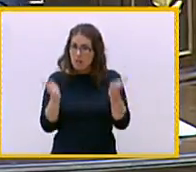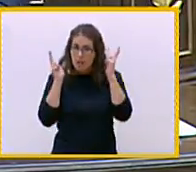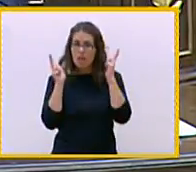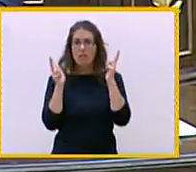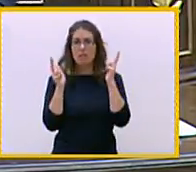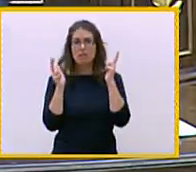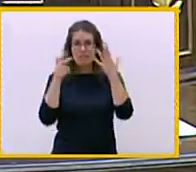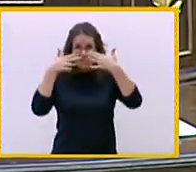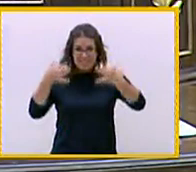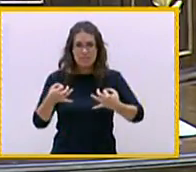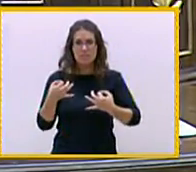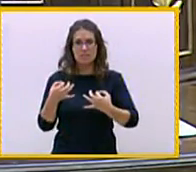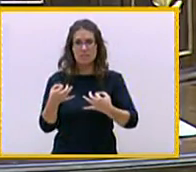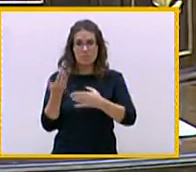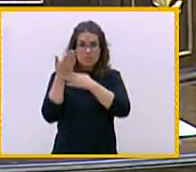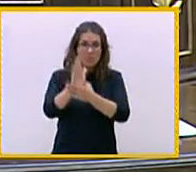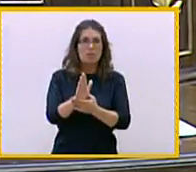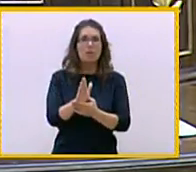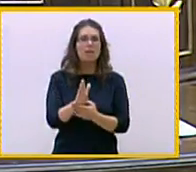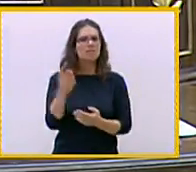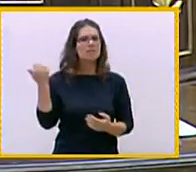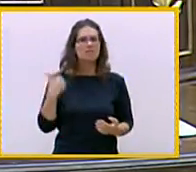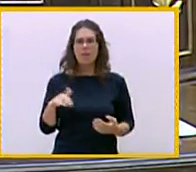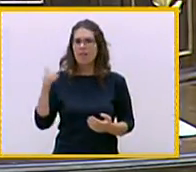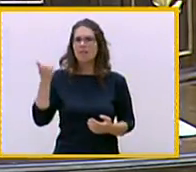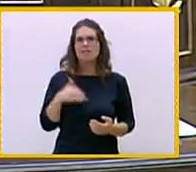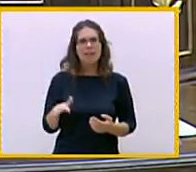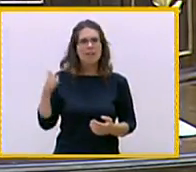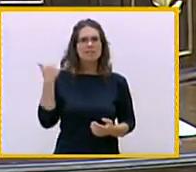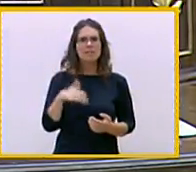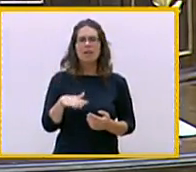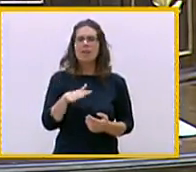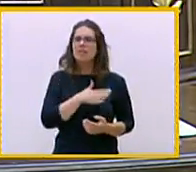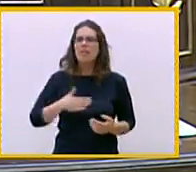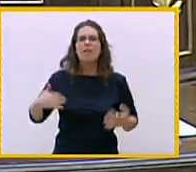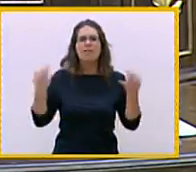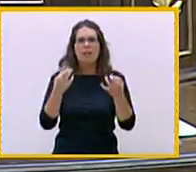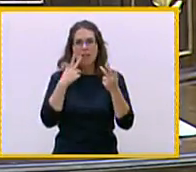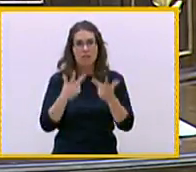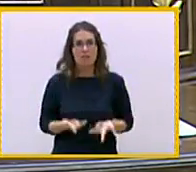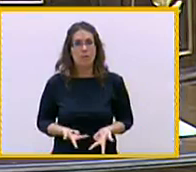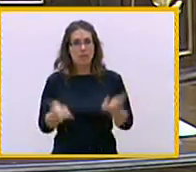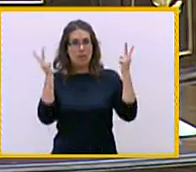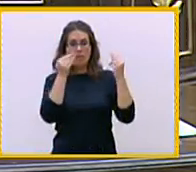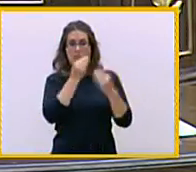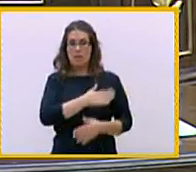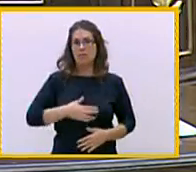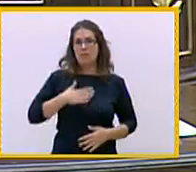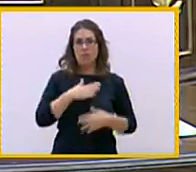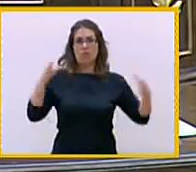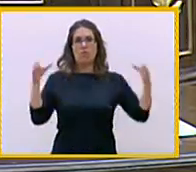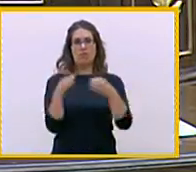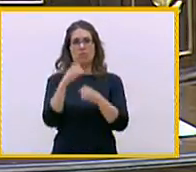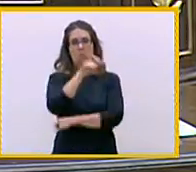democracia representativa está asociada a las mayores cotas de libertad y bienestar colectivo que los seres humanos hayan conocido